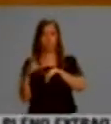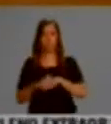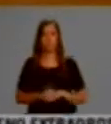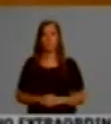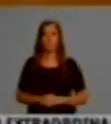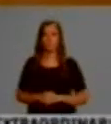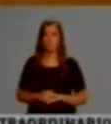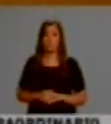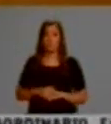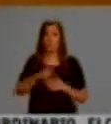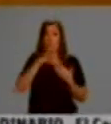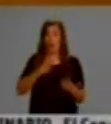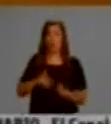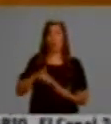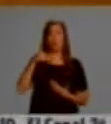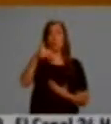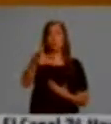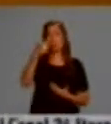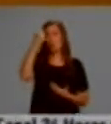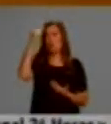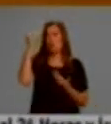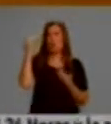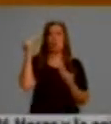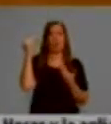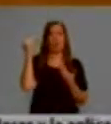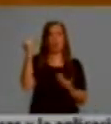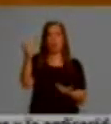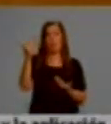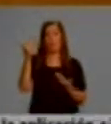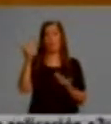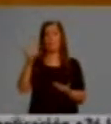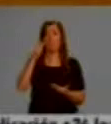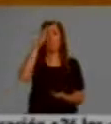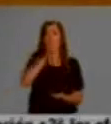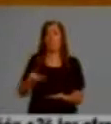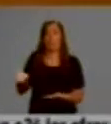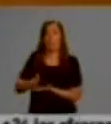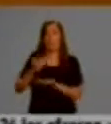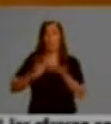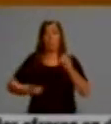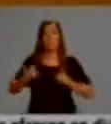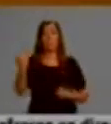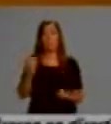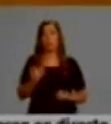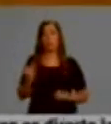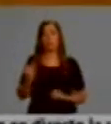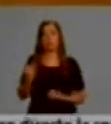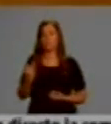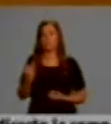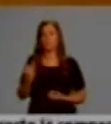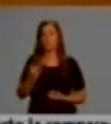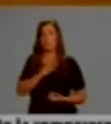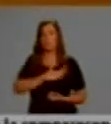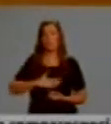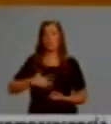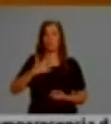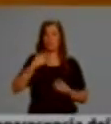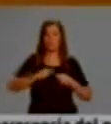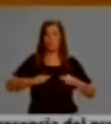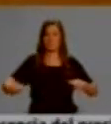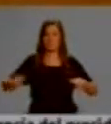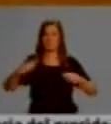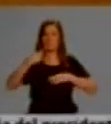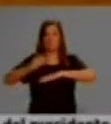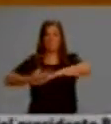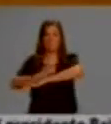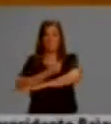Hoy, y para el futuro, el mejor homenaje que se le puede hacer a las víctimas es que no quede ni un solo kilómetro de vías